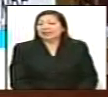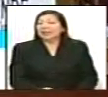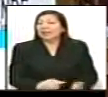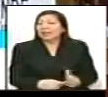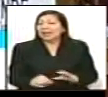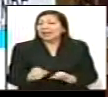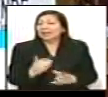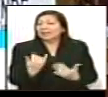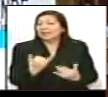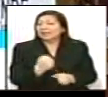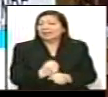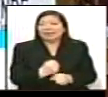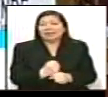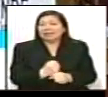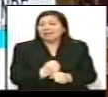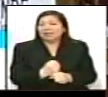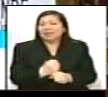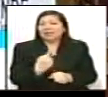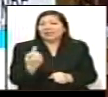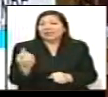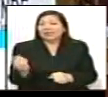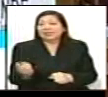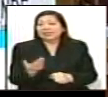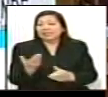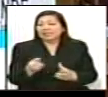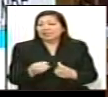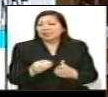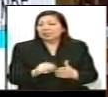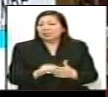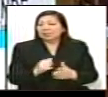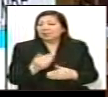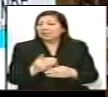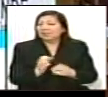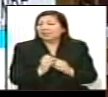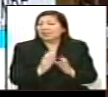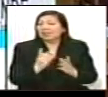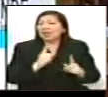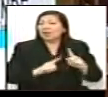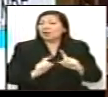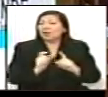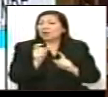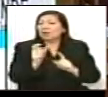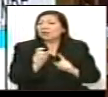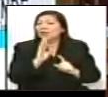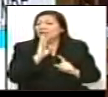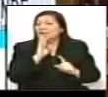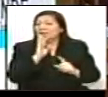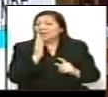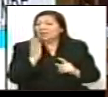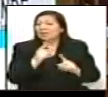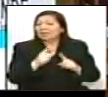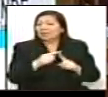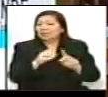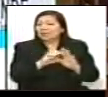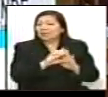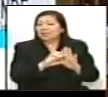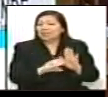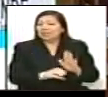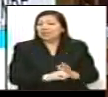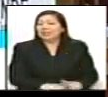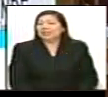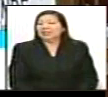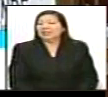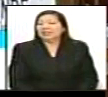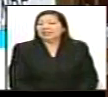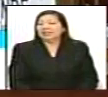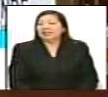realice esta labor, no necesariamente siendo la Corte Suprema. En esos días, algunos congresistas hablaban, por ejemplo, del Tribunal Constitucional, que